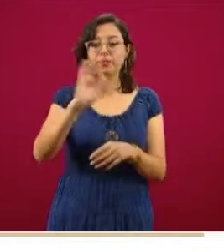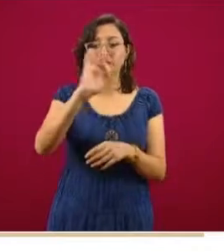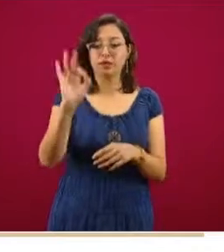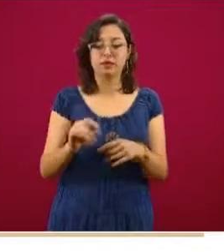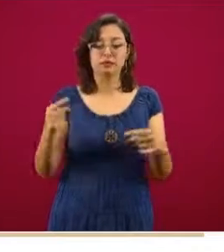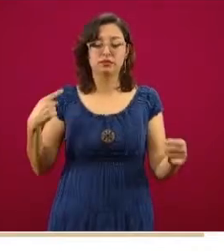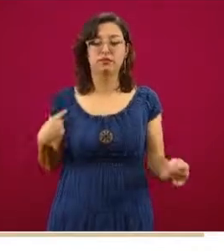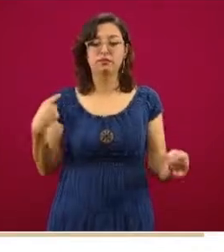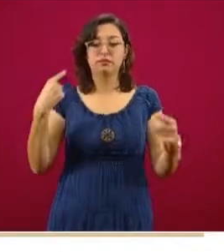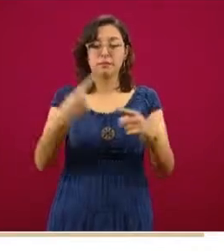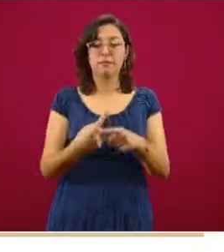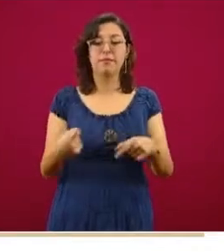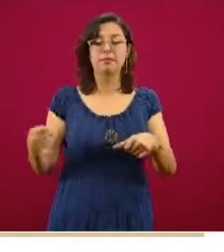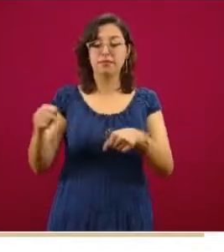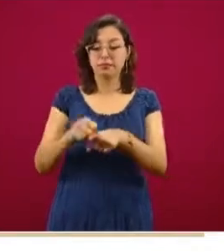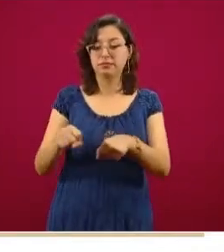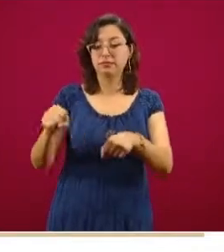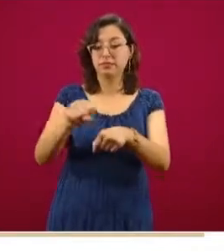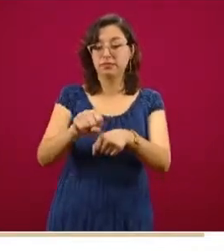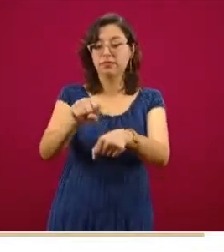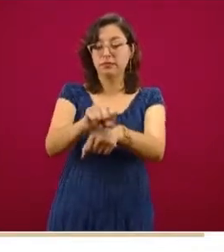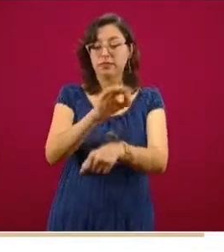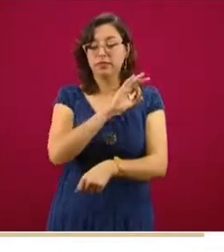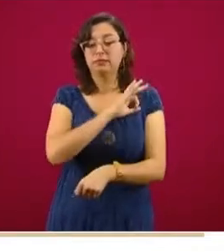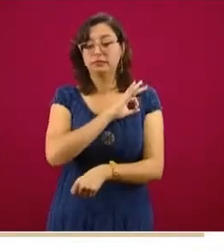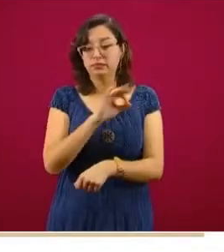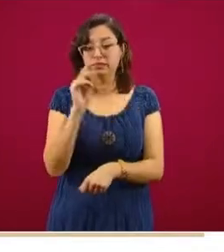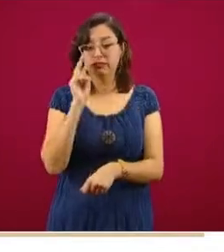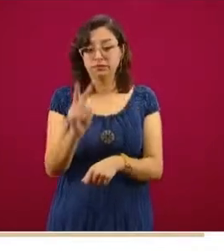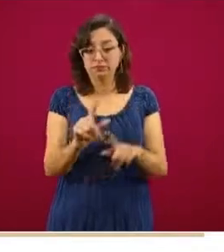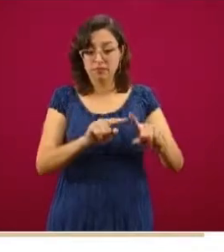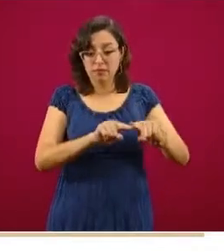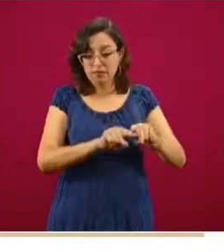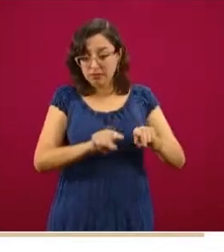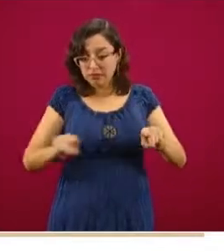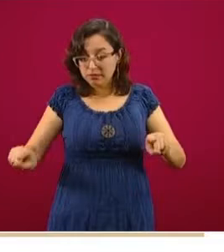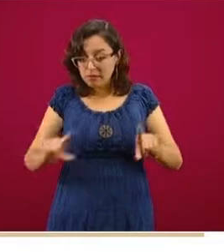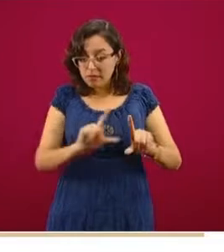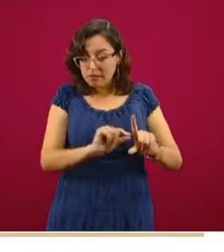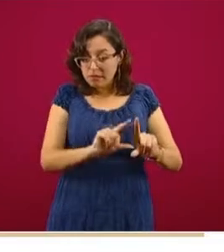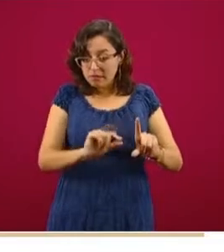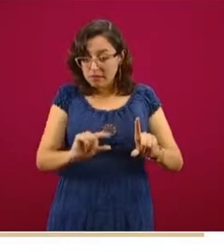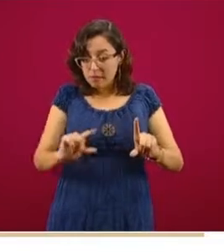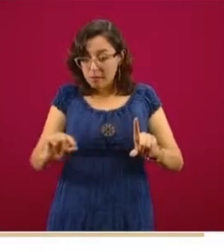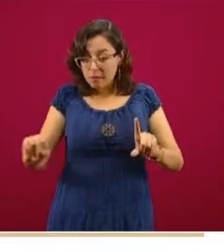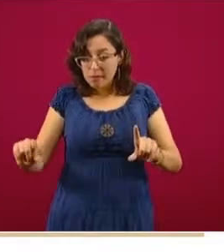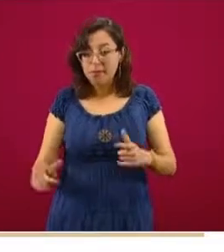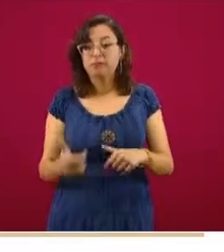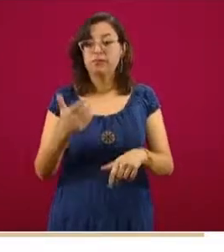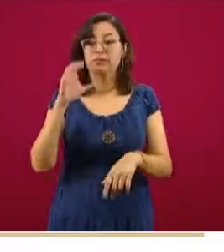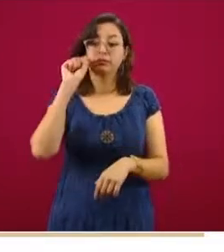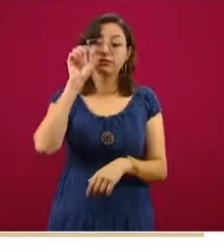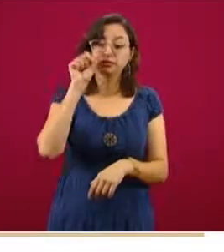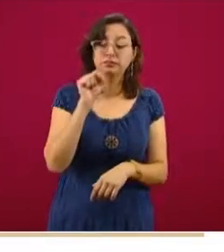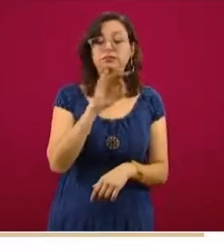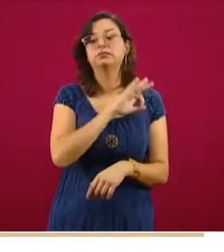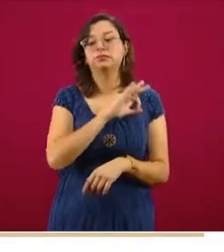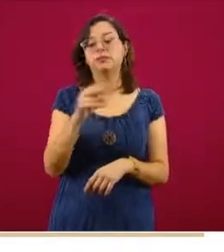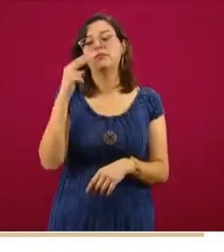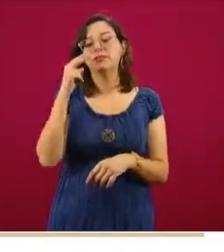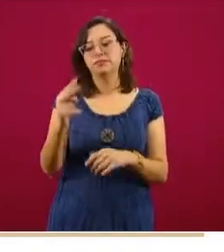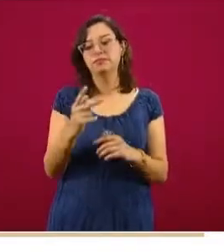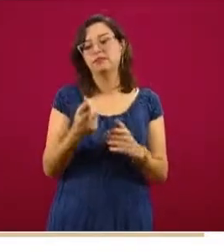última semana. Y bueno, en las barras de color naranja en la parte baja podemos ver precisamente un poco la altura que